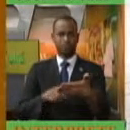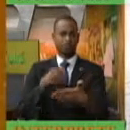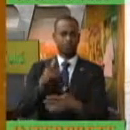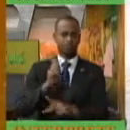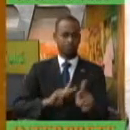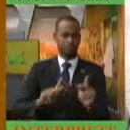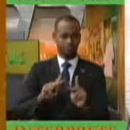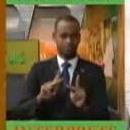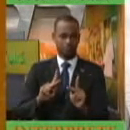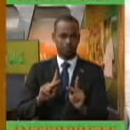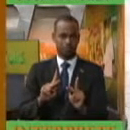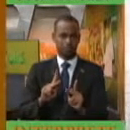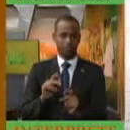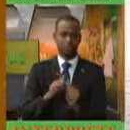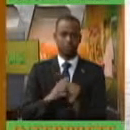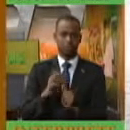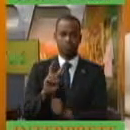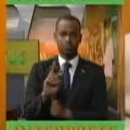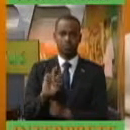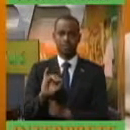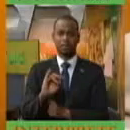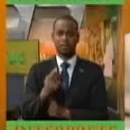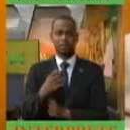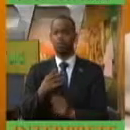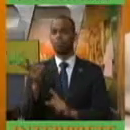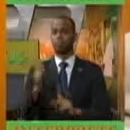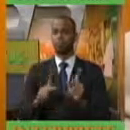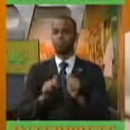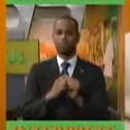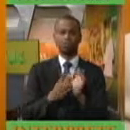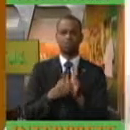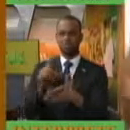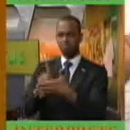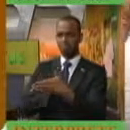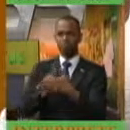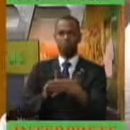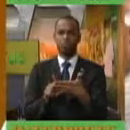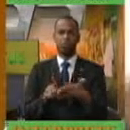tanto a la persona con VIH y SIDA y a la persona con discapacidad.